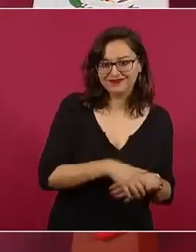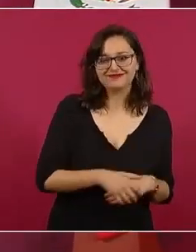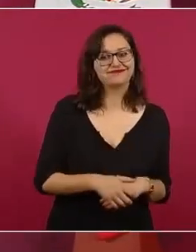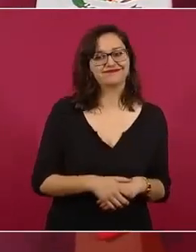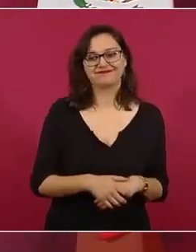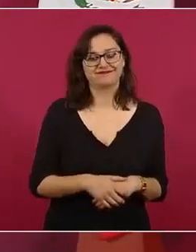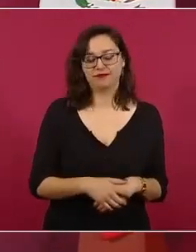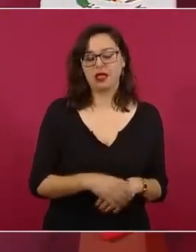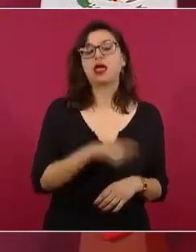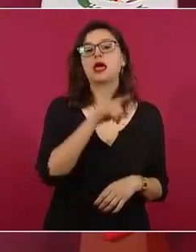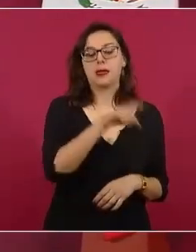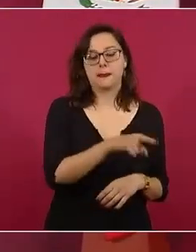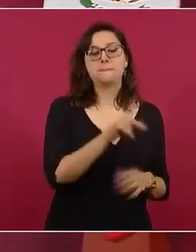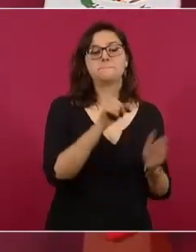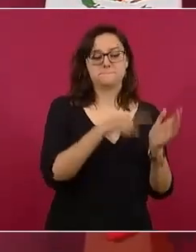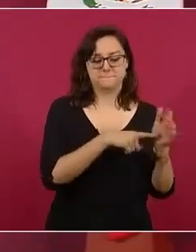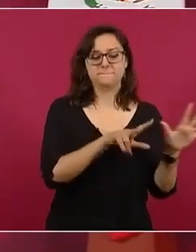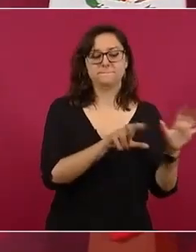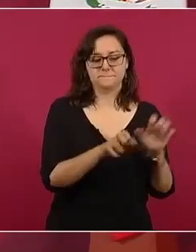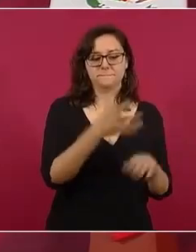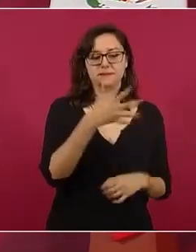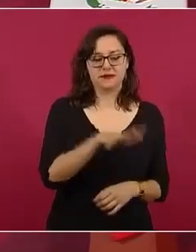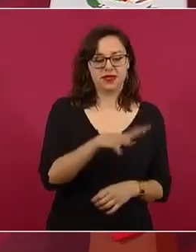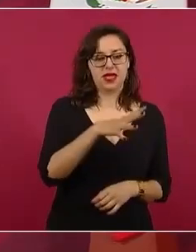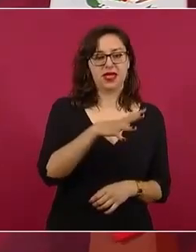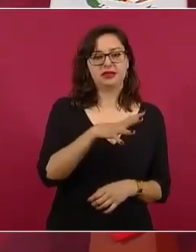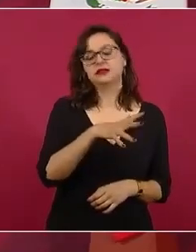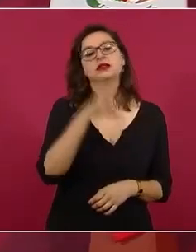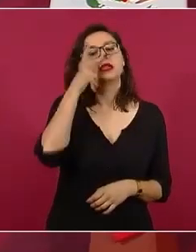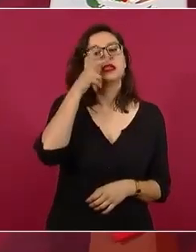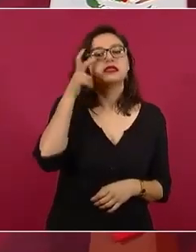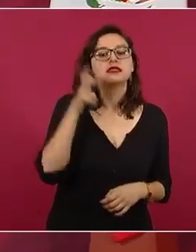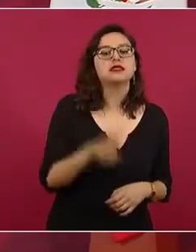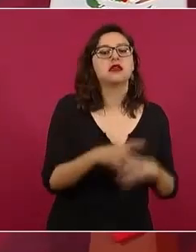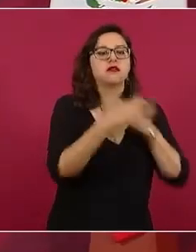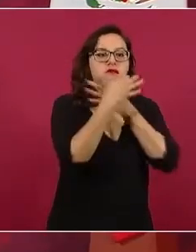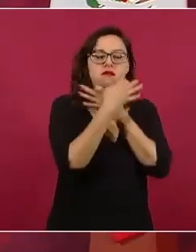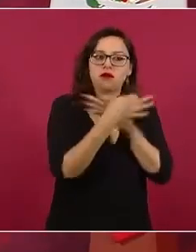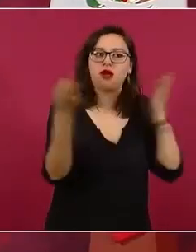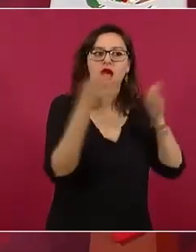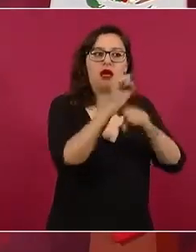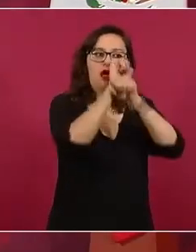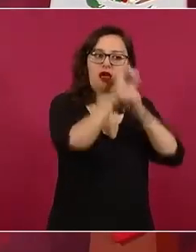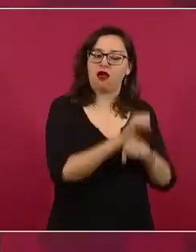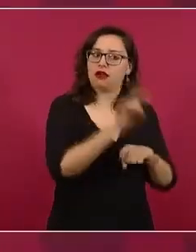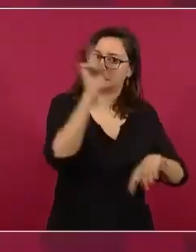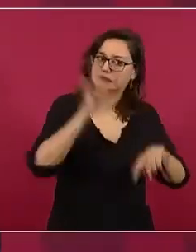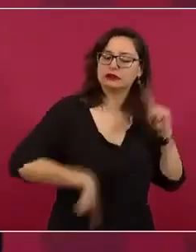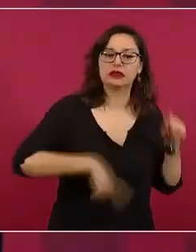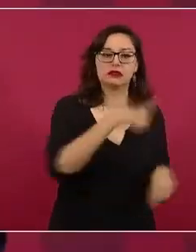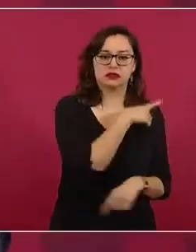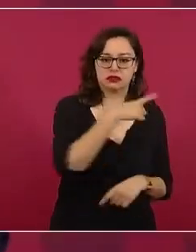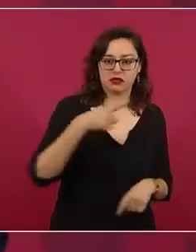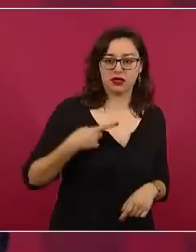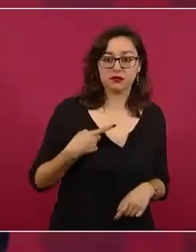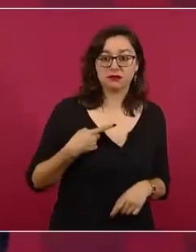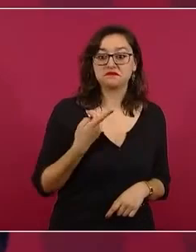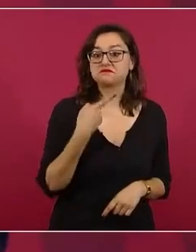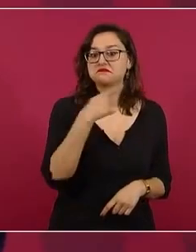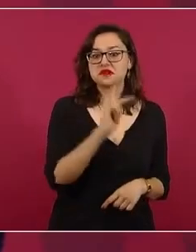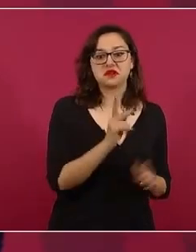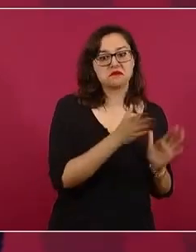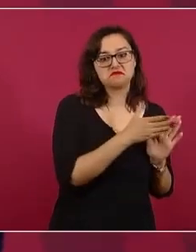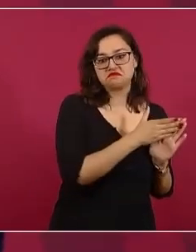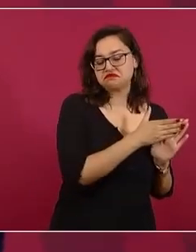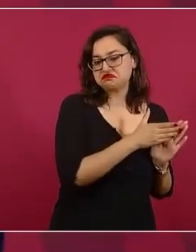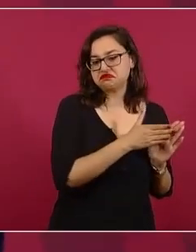la abolición de la esclavitud, pero la esclavitud continuó y fue abolida 100 años después, hace relativamente